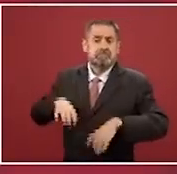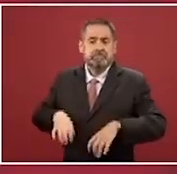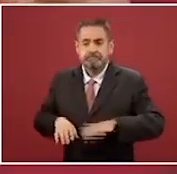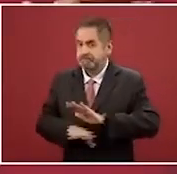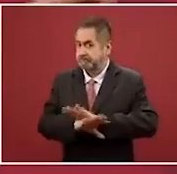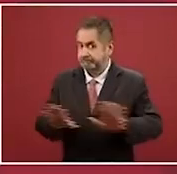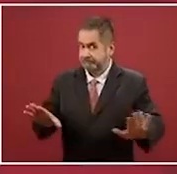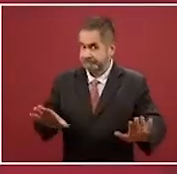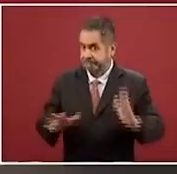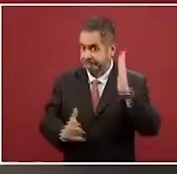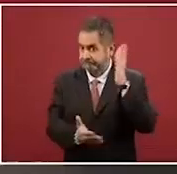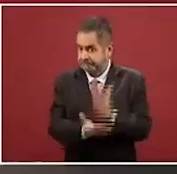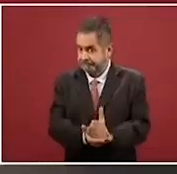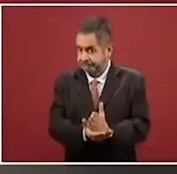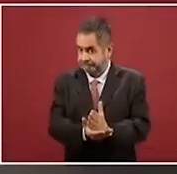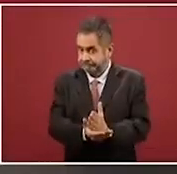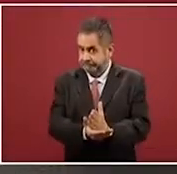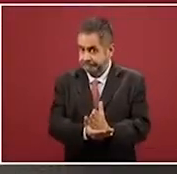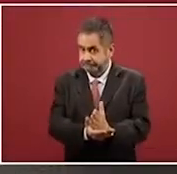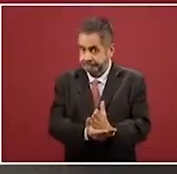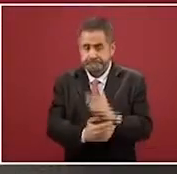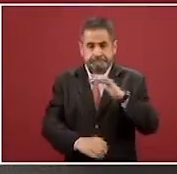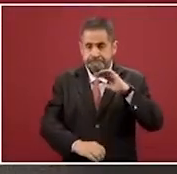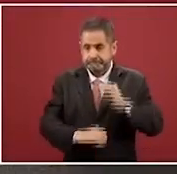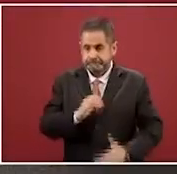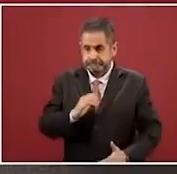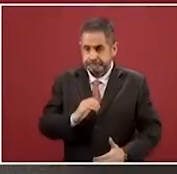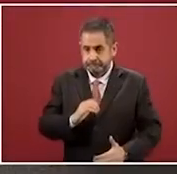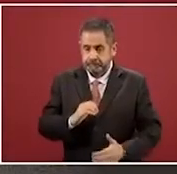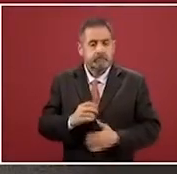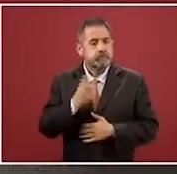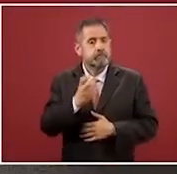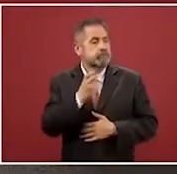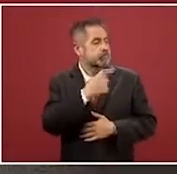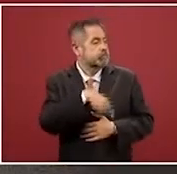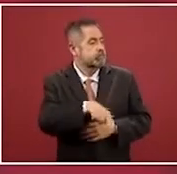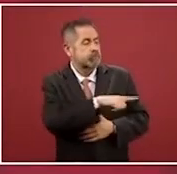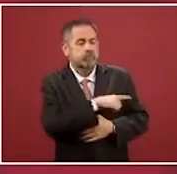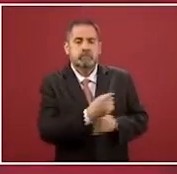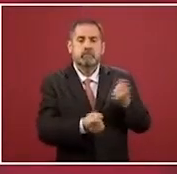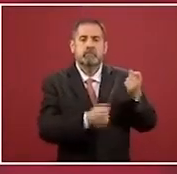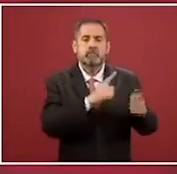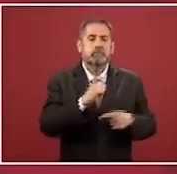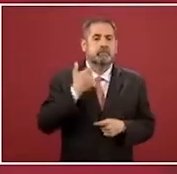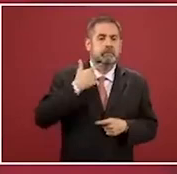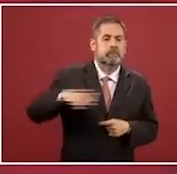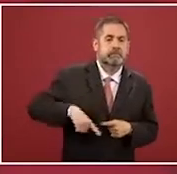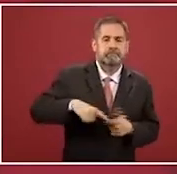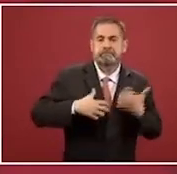Eso se terminó, se acabó. Por eso es el enojo de algunos,